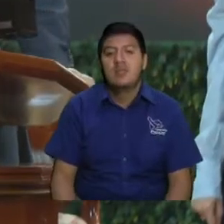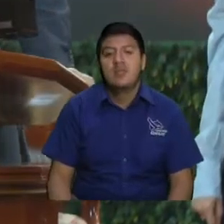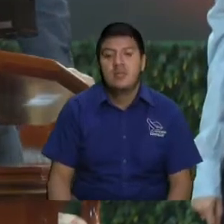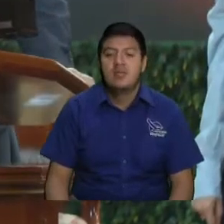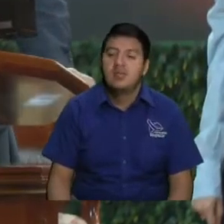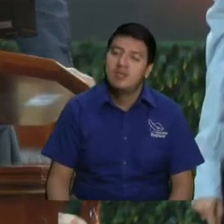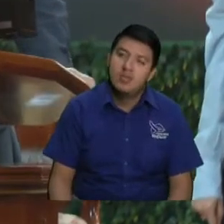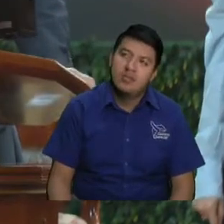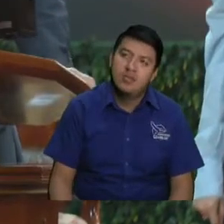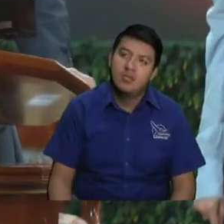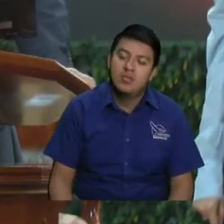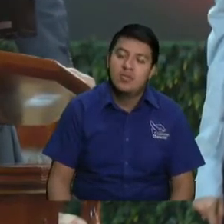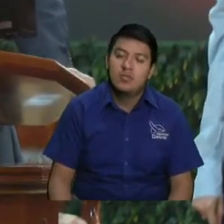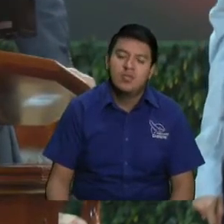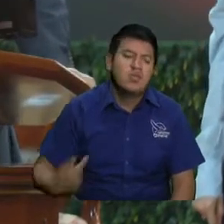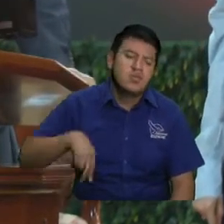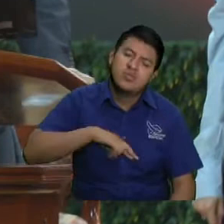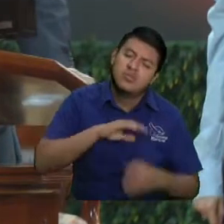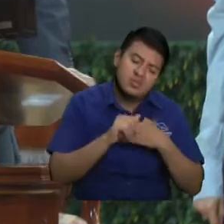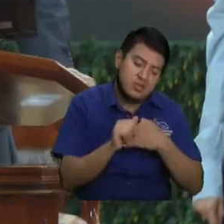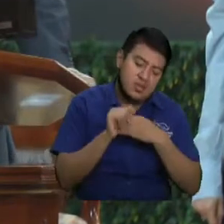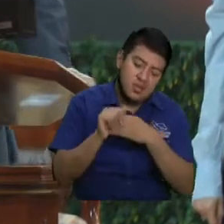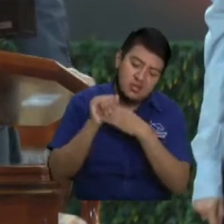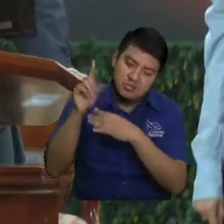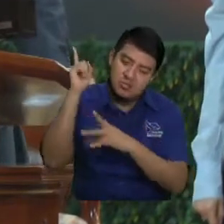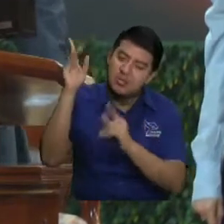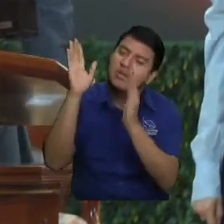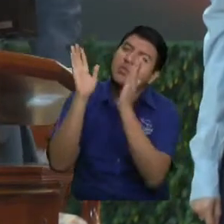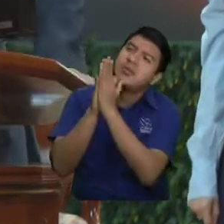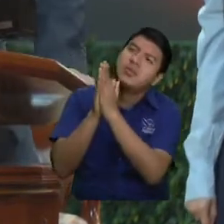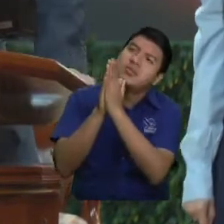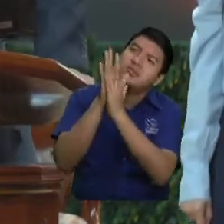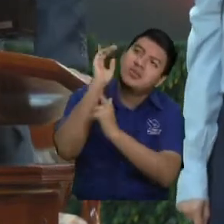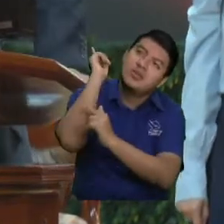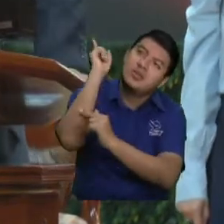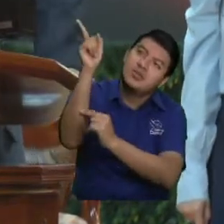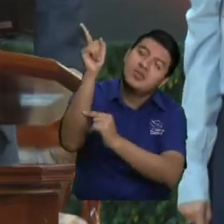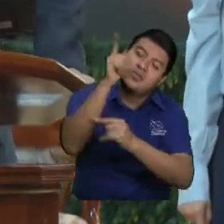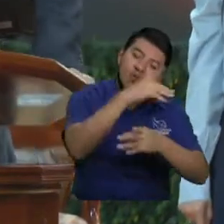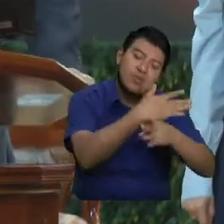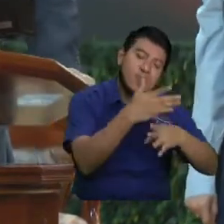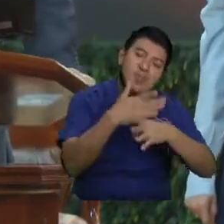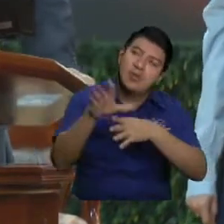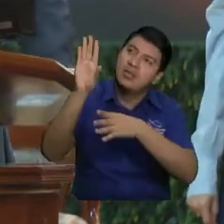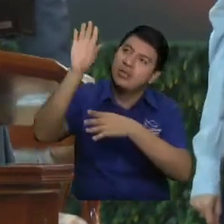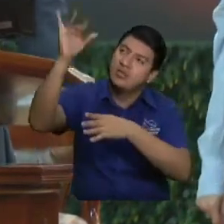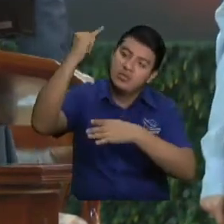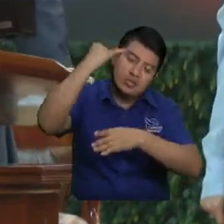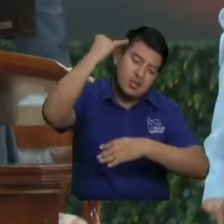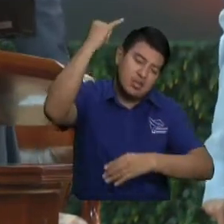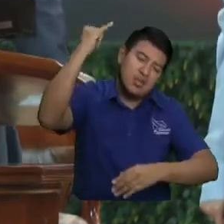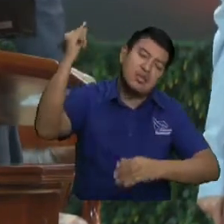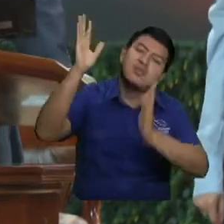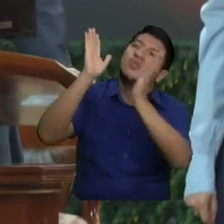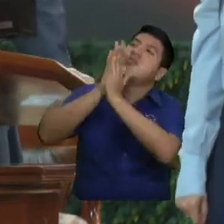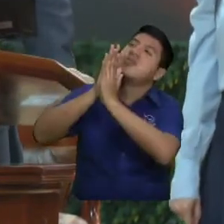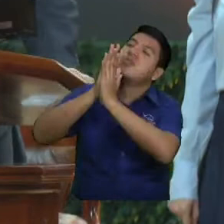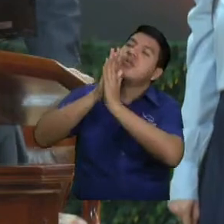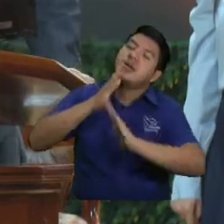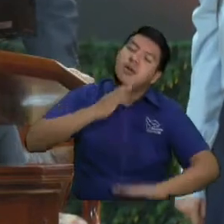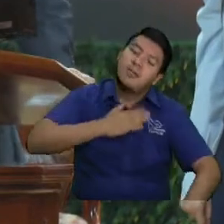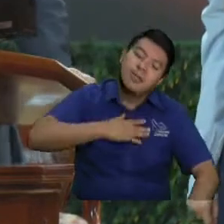No, Señor. Por eso constantemente te pedimos que seas tú el que traslade tus ideas a